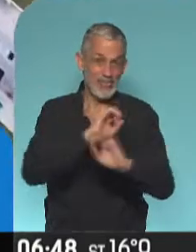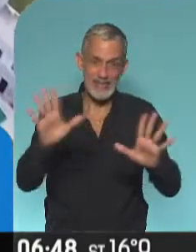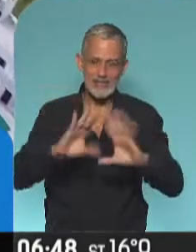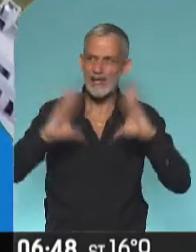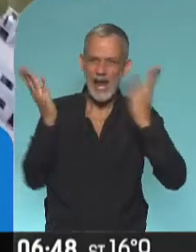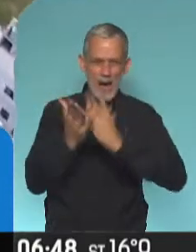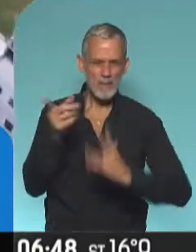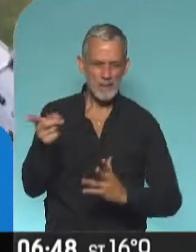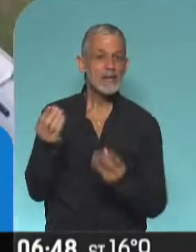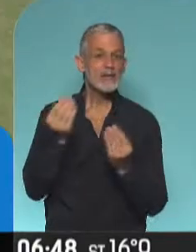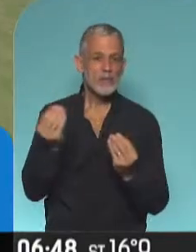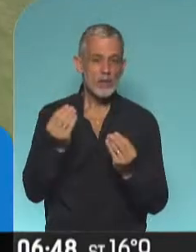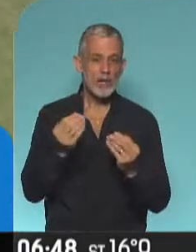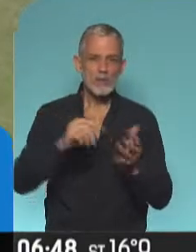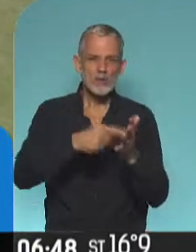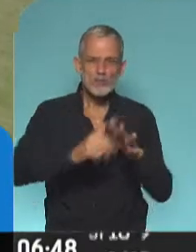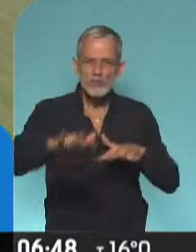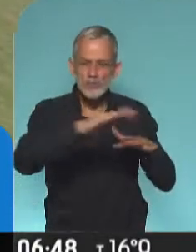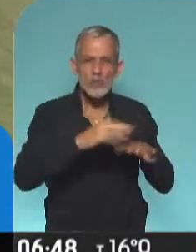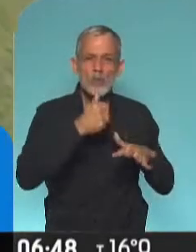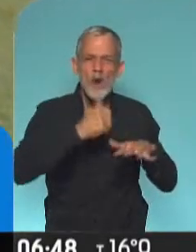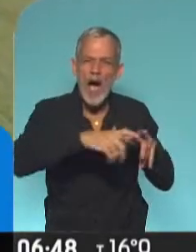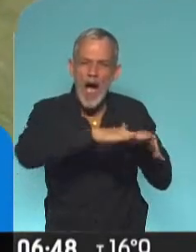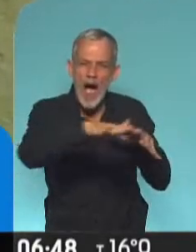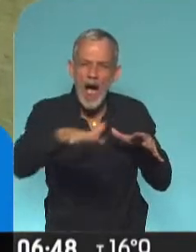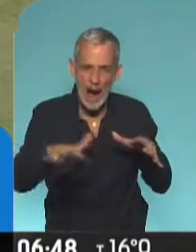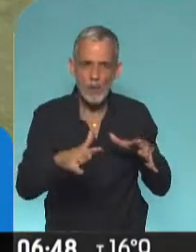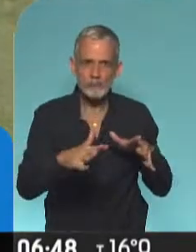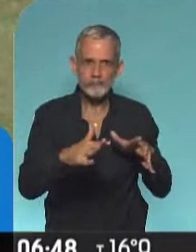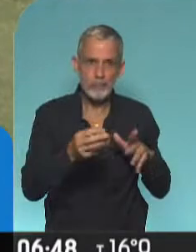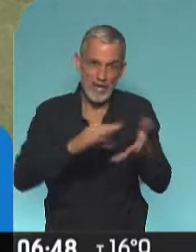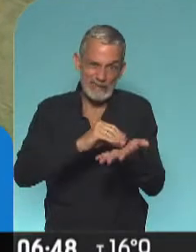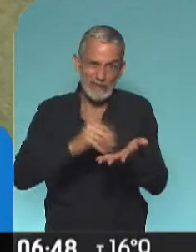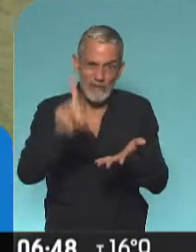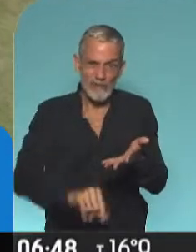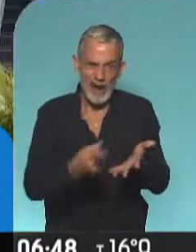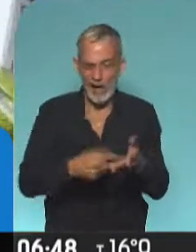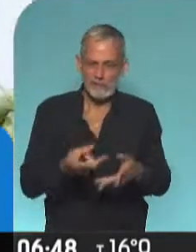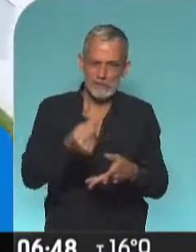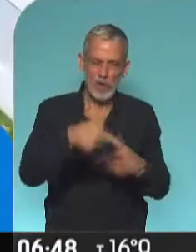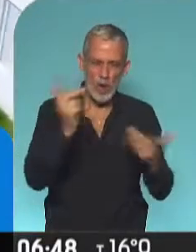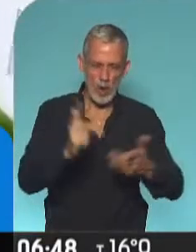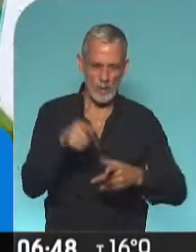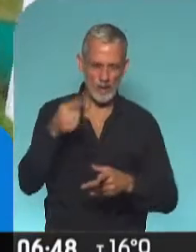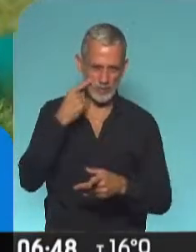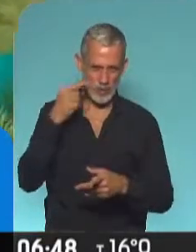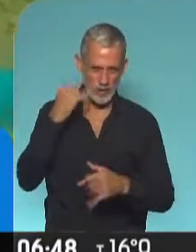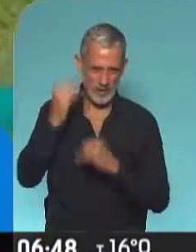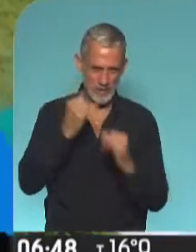por que urbanizan humedales pero son terrenos muy baratos expresó el geógrafo watzke